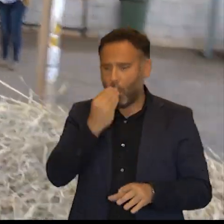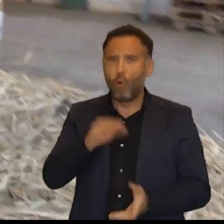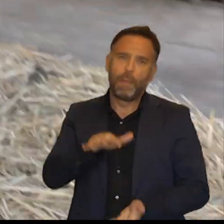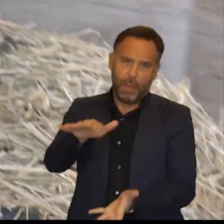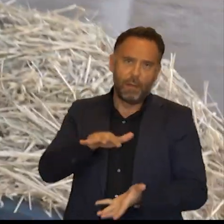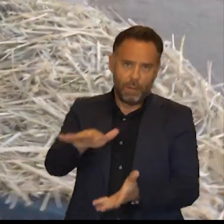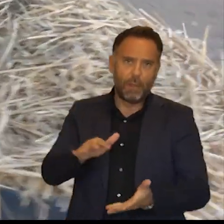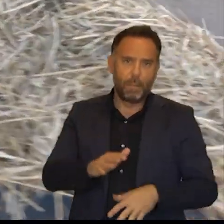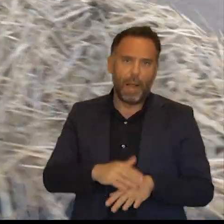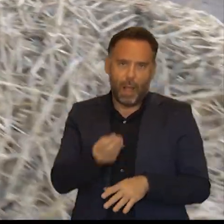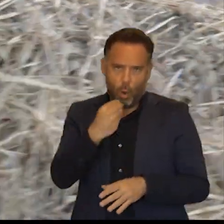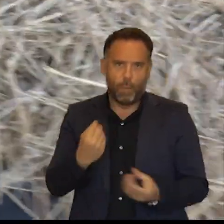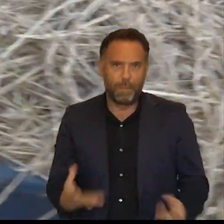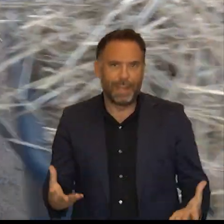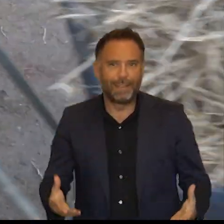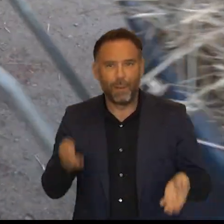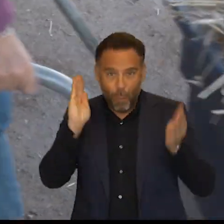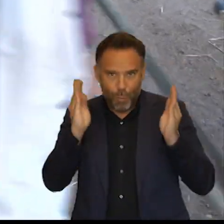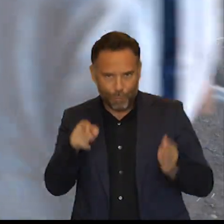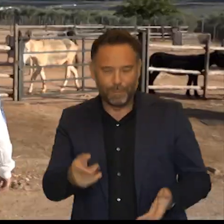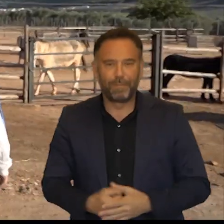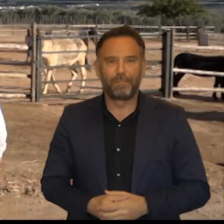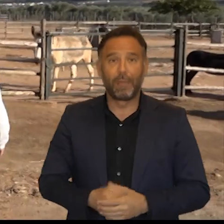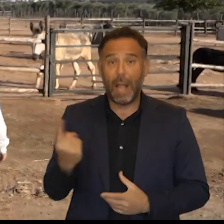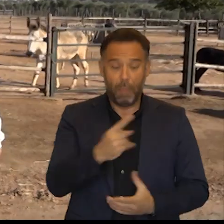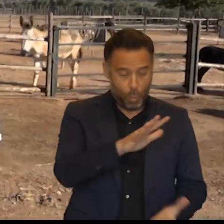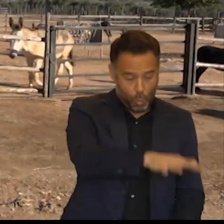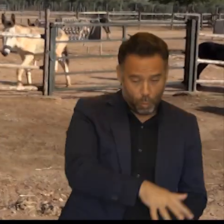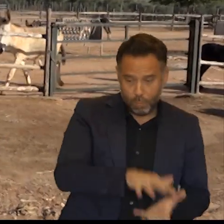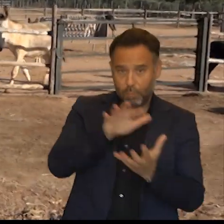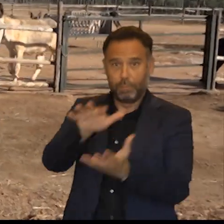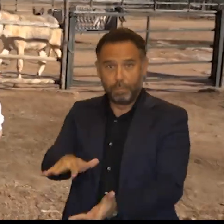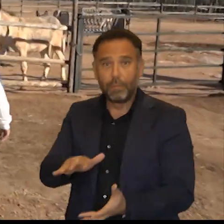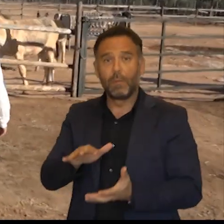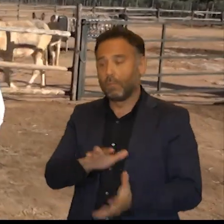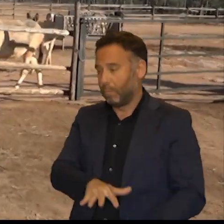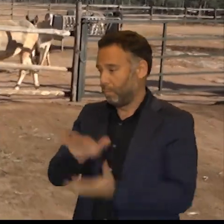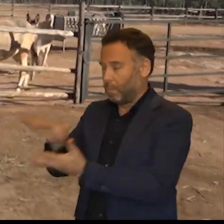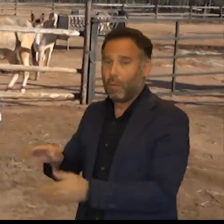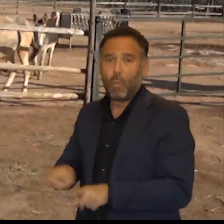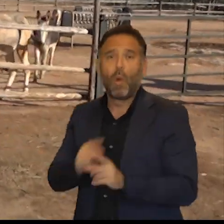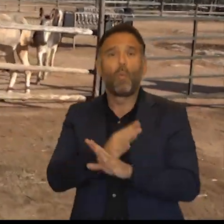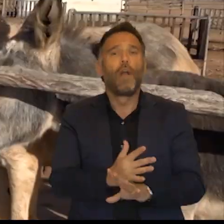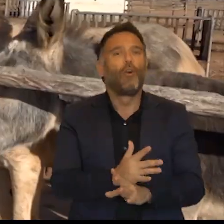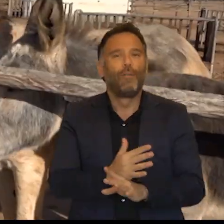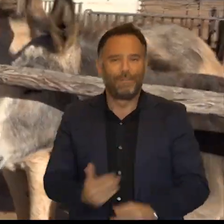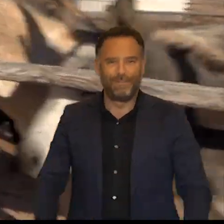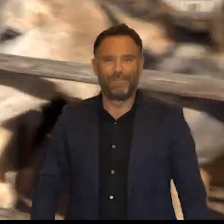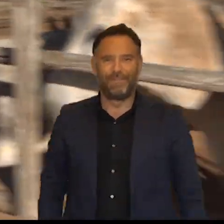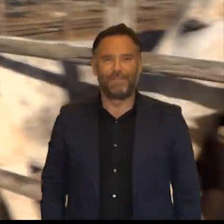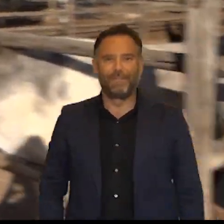a los burritos, ¿no? De un poco de comida. Cada uno que coja un puñado. Como y se un lo disperse, juego, ¿no? Claro. Ya